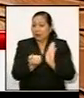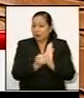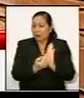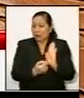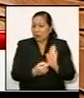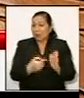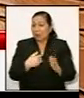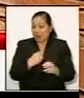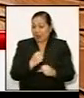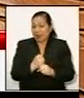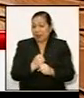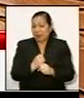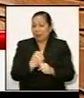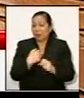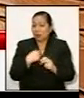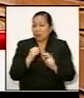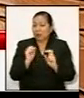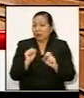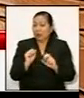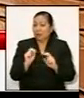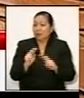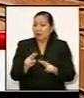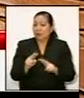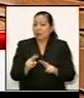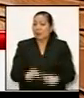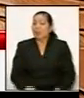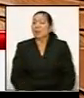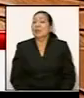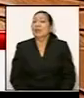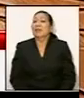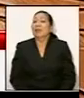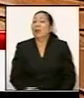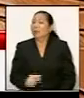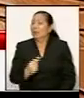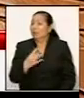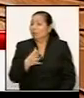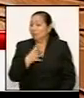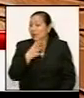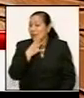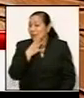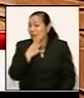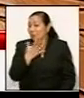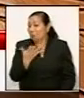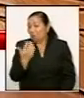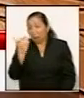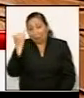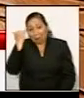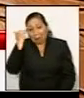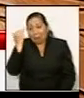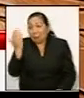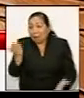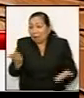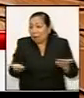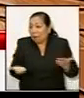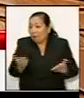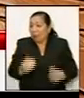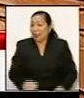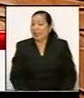lugar mi gestión los he visto por por los medios ella no se imaginó que